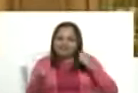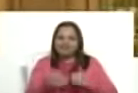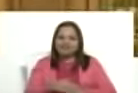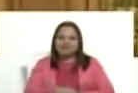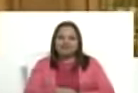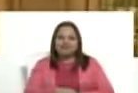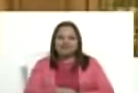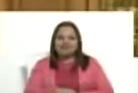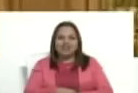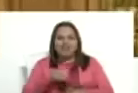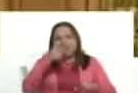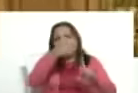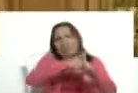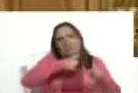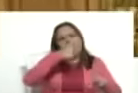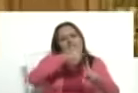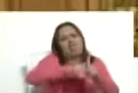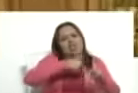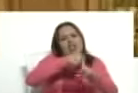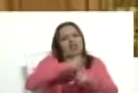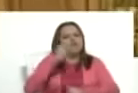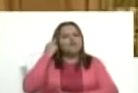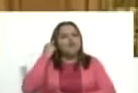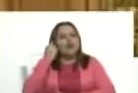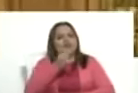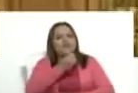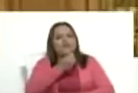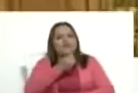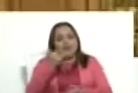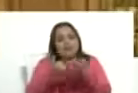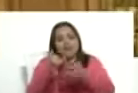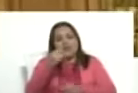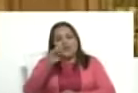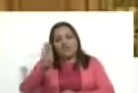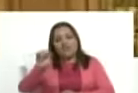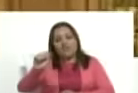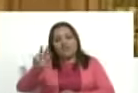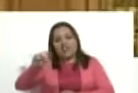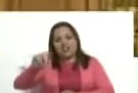¿Cómo peleó Blanca años hasta que llegó Chávez?